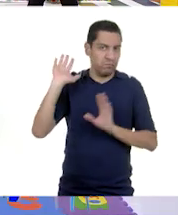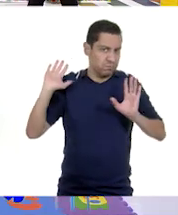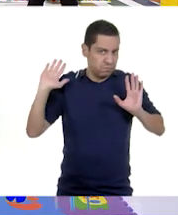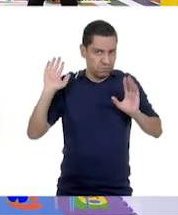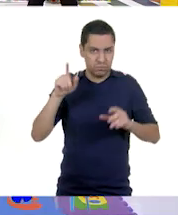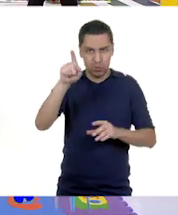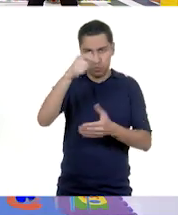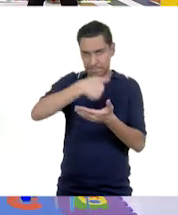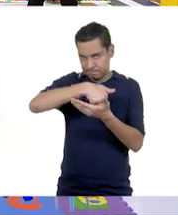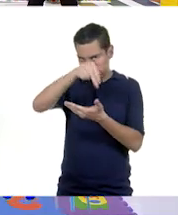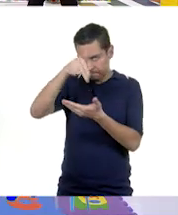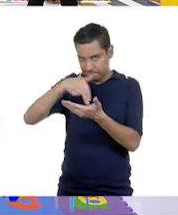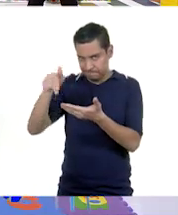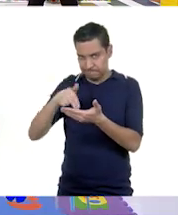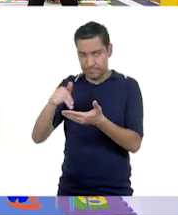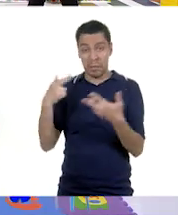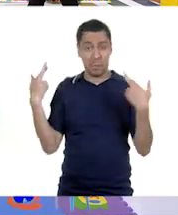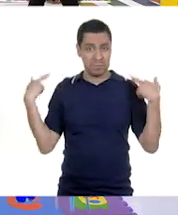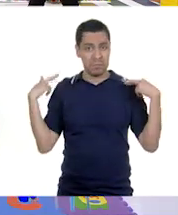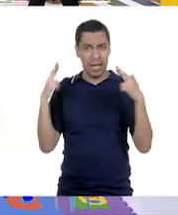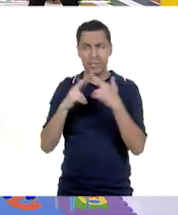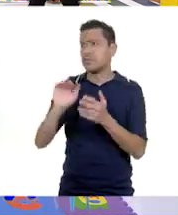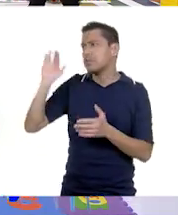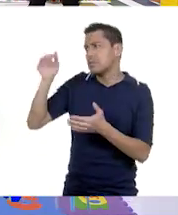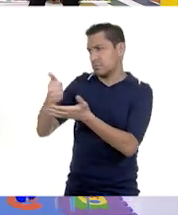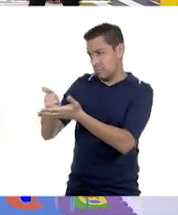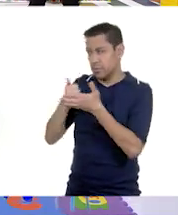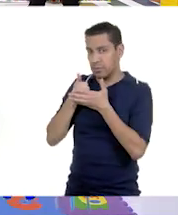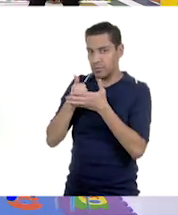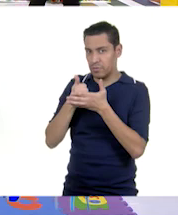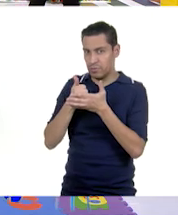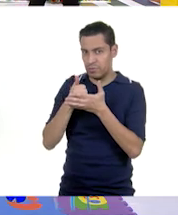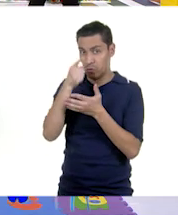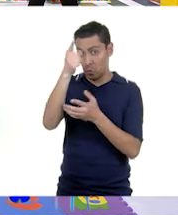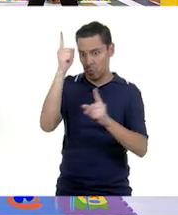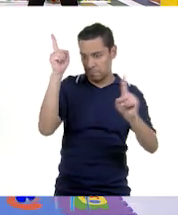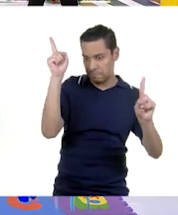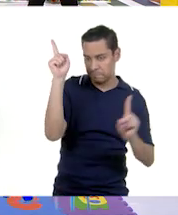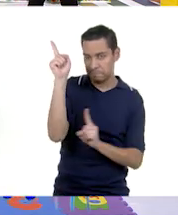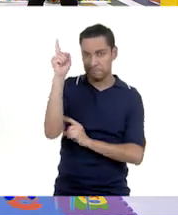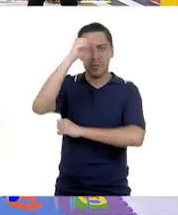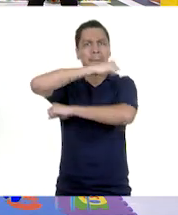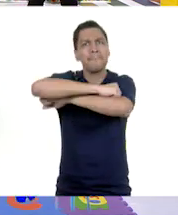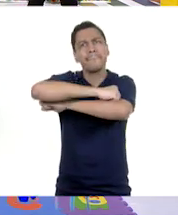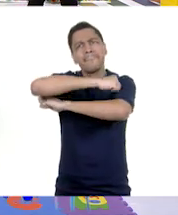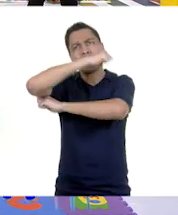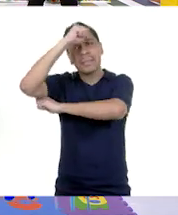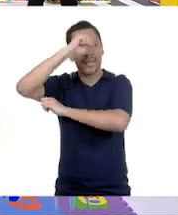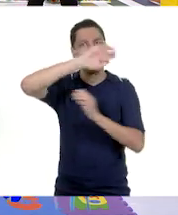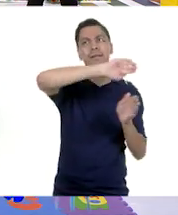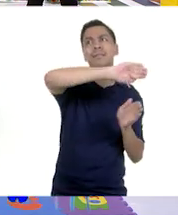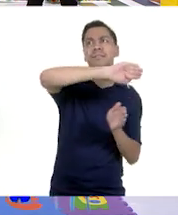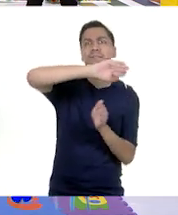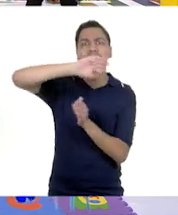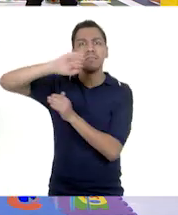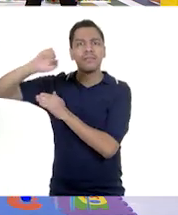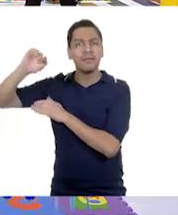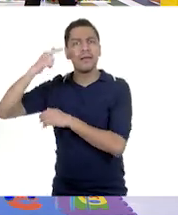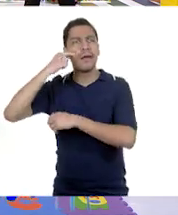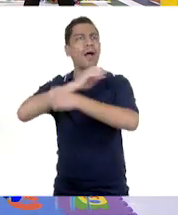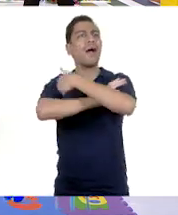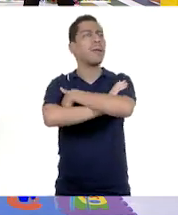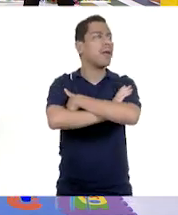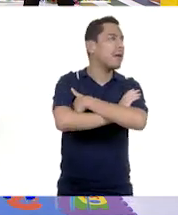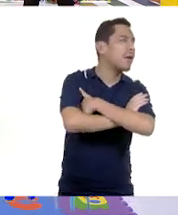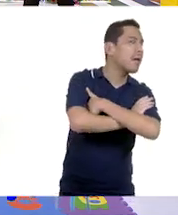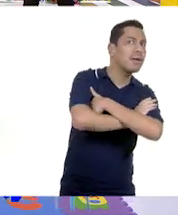cuaderno. Apóyense con sus maestras, con sus maestros y salgan ustedes también por su ventanita con mucho cuidado. Observen las plantas que los